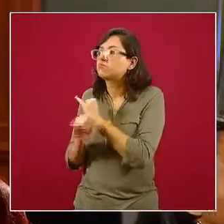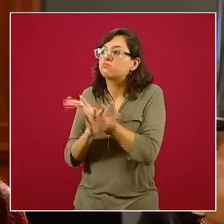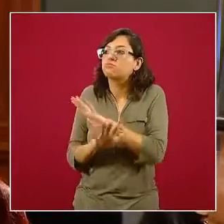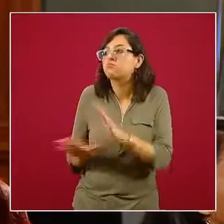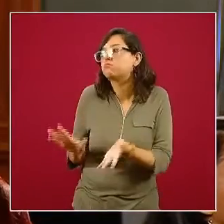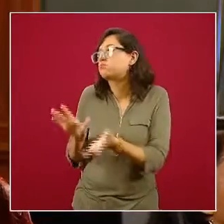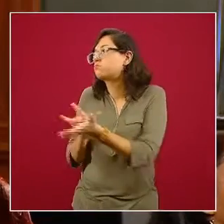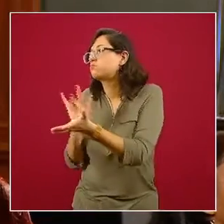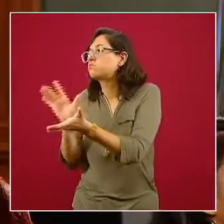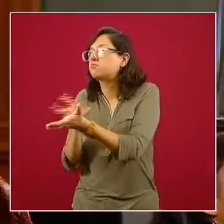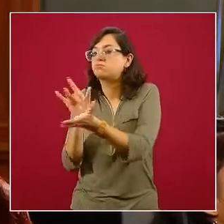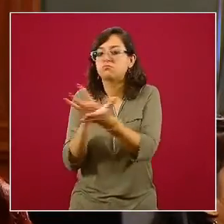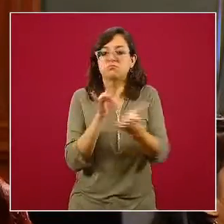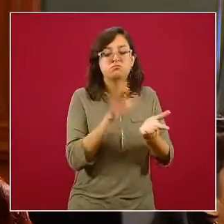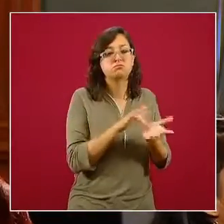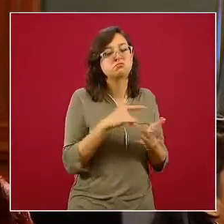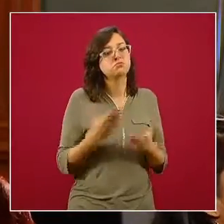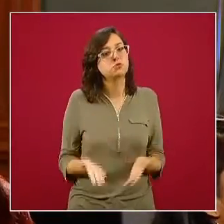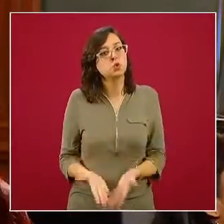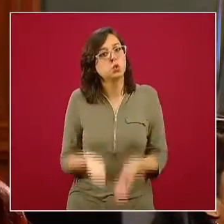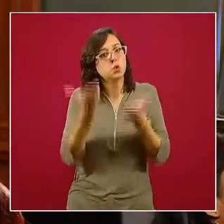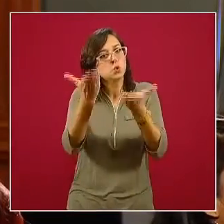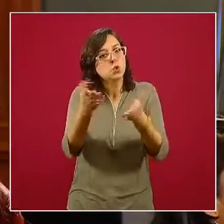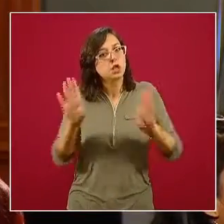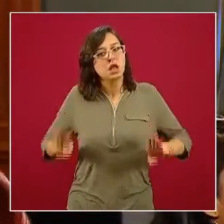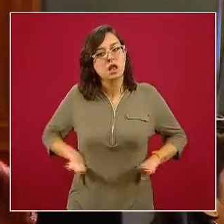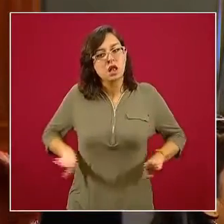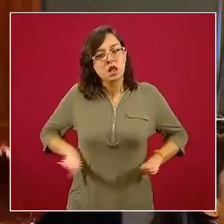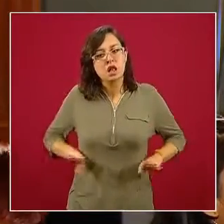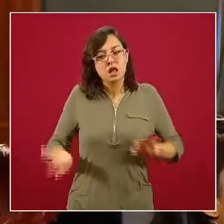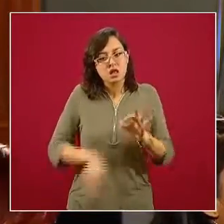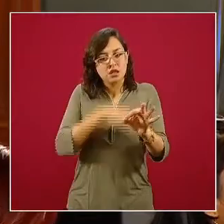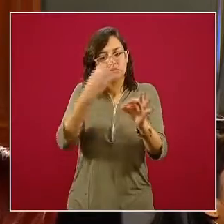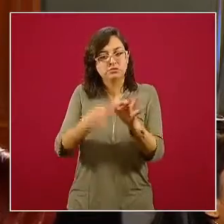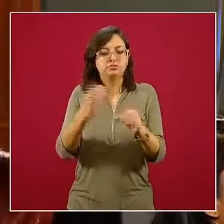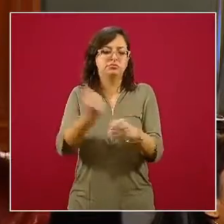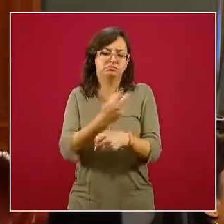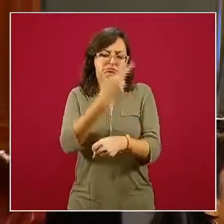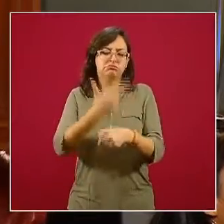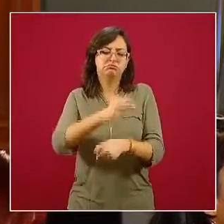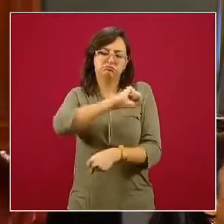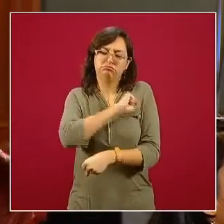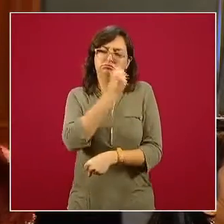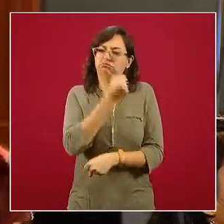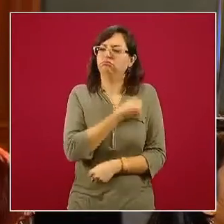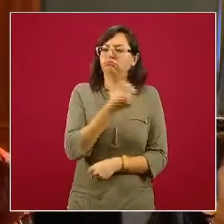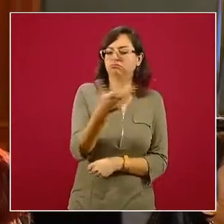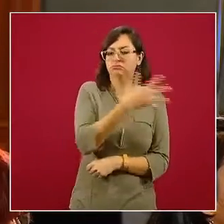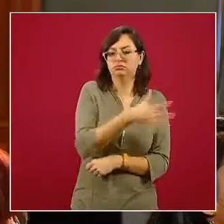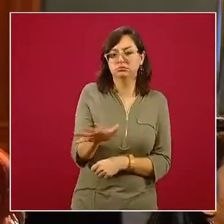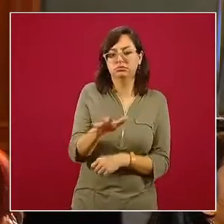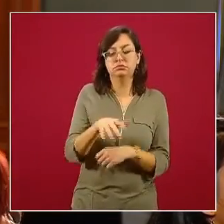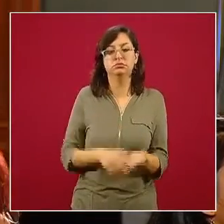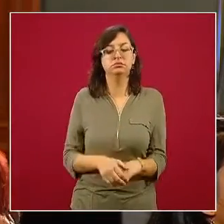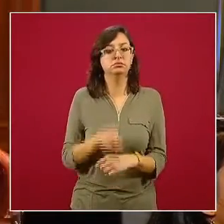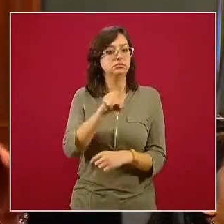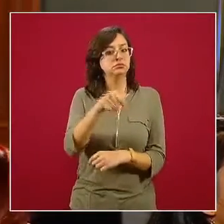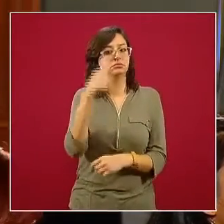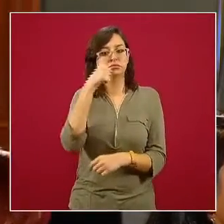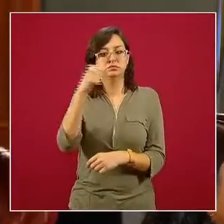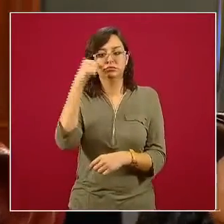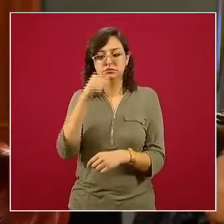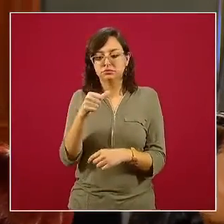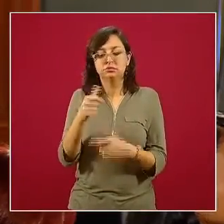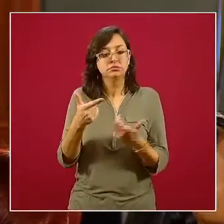esta actitud responsable de parte de ustedes, de la Secretaría de Salud, por el hecho de estar previniendo